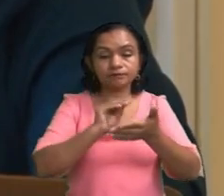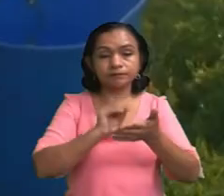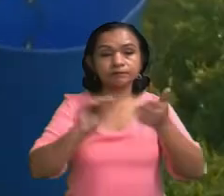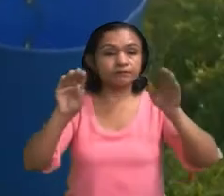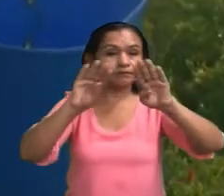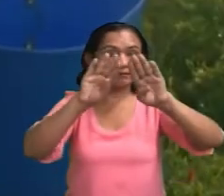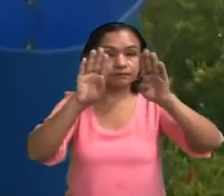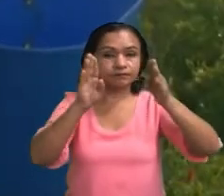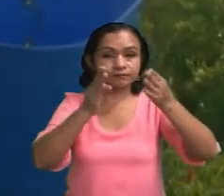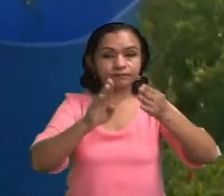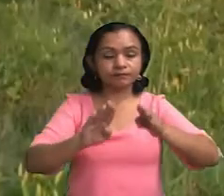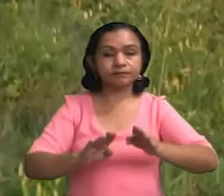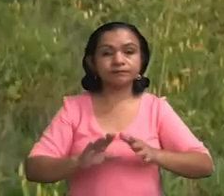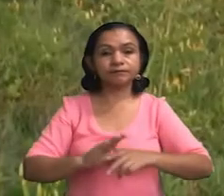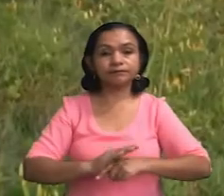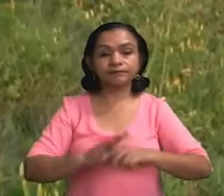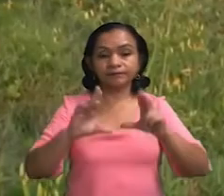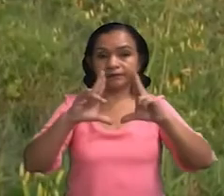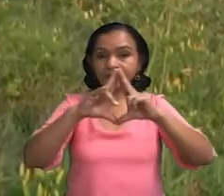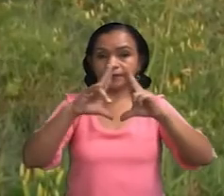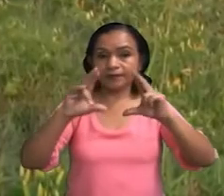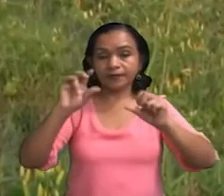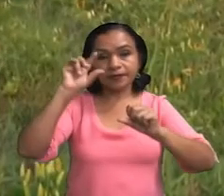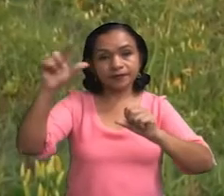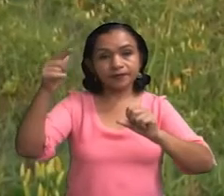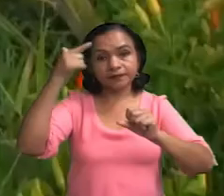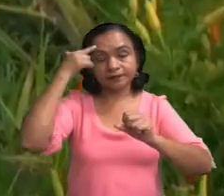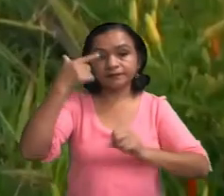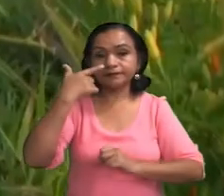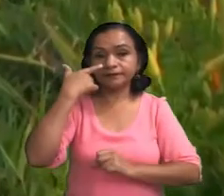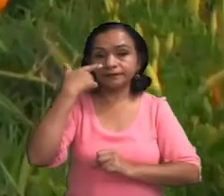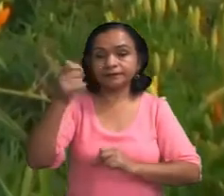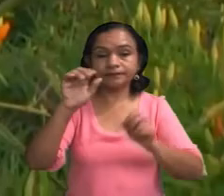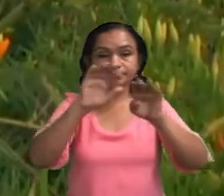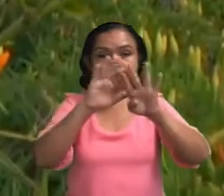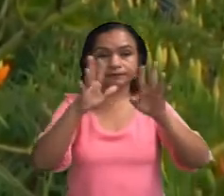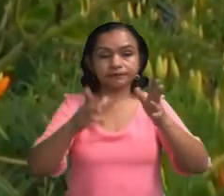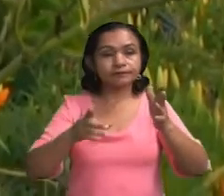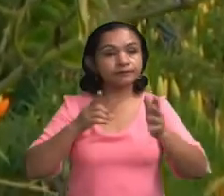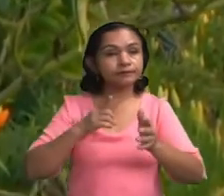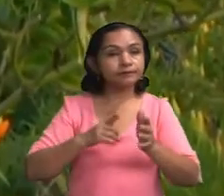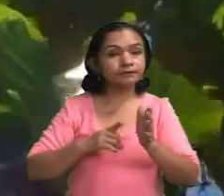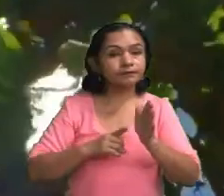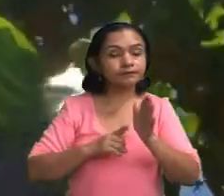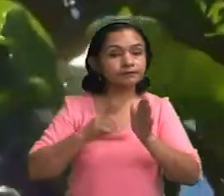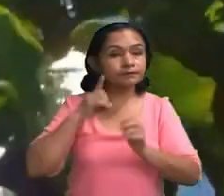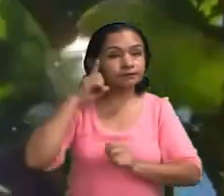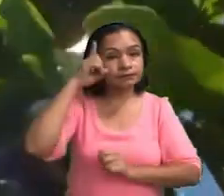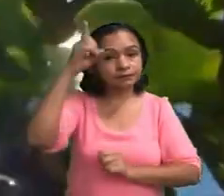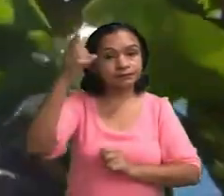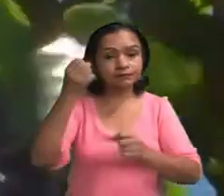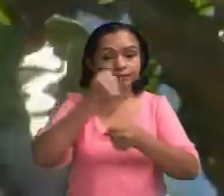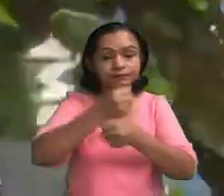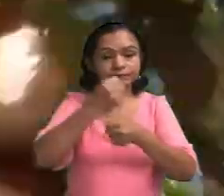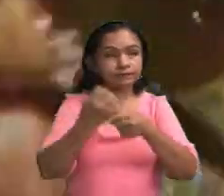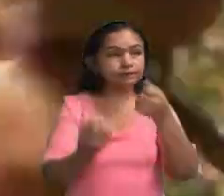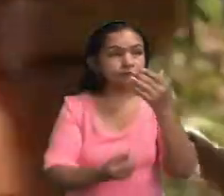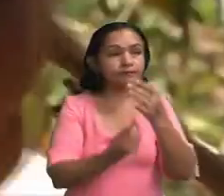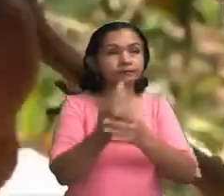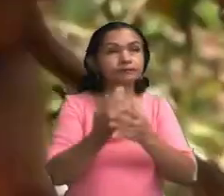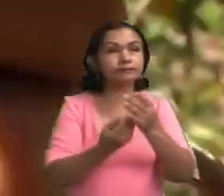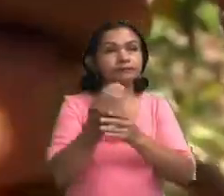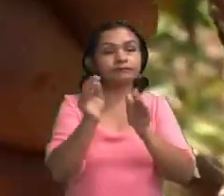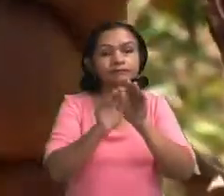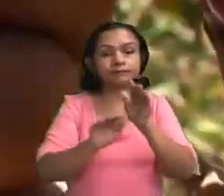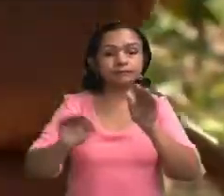mujeres. En Nicaragua, el gobierno reconoce el rol de la mujer en el desarrollo de la economía productiva, asignándole cada vez